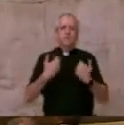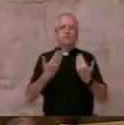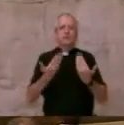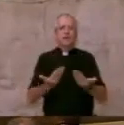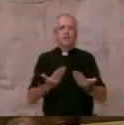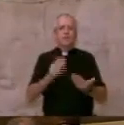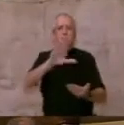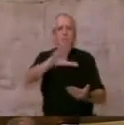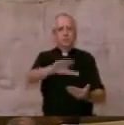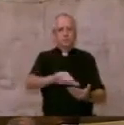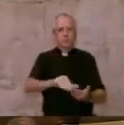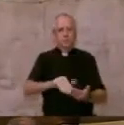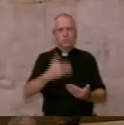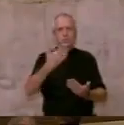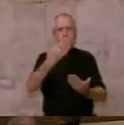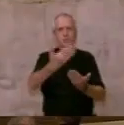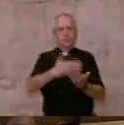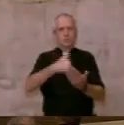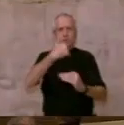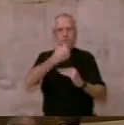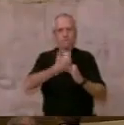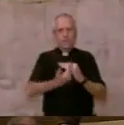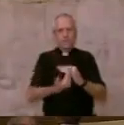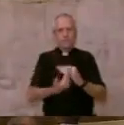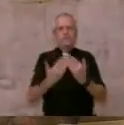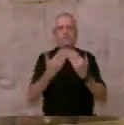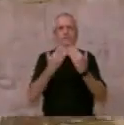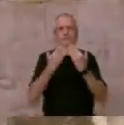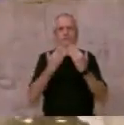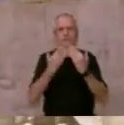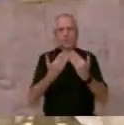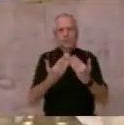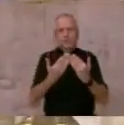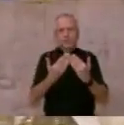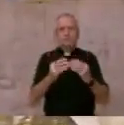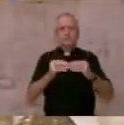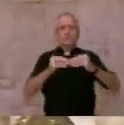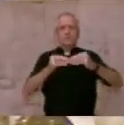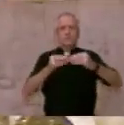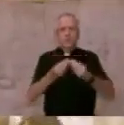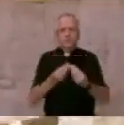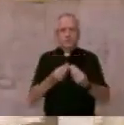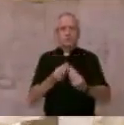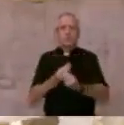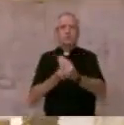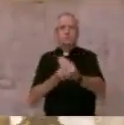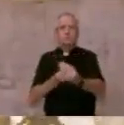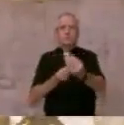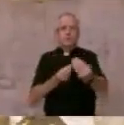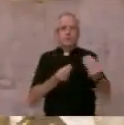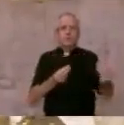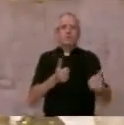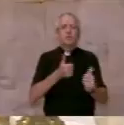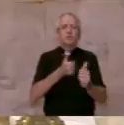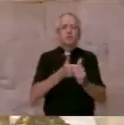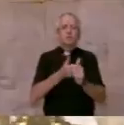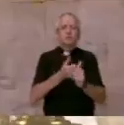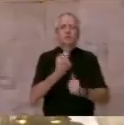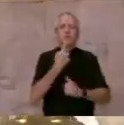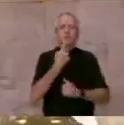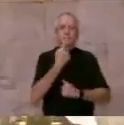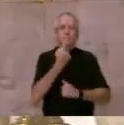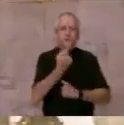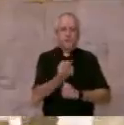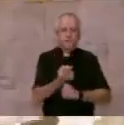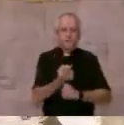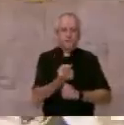Él mismo, la noche en que iba a ser entregado, tomó el pan y, dando gracias, te bendijo, lo partió